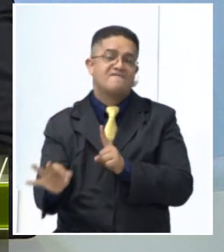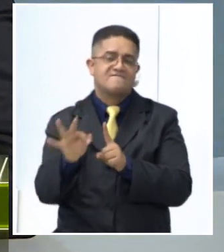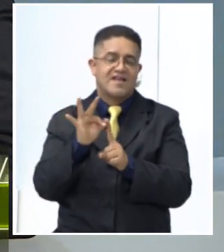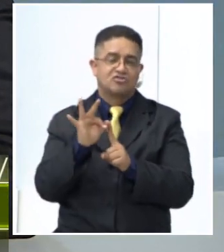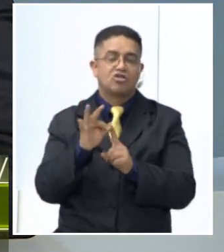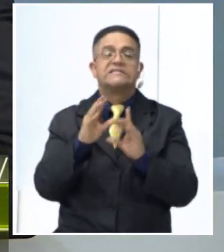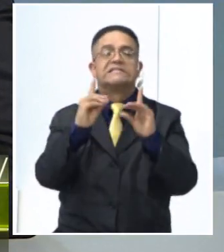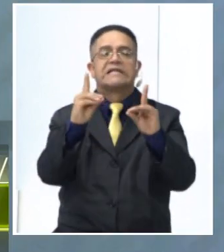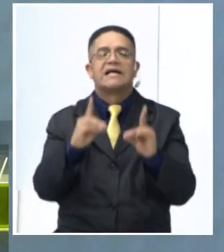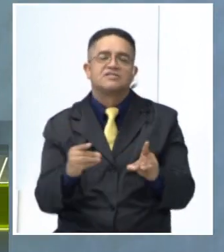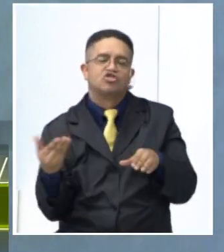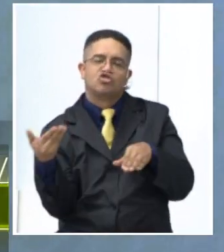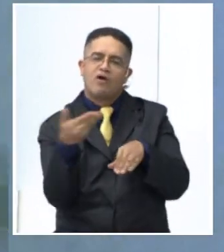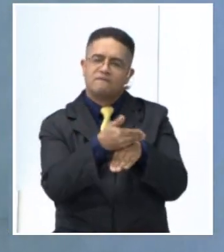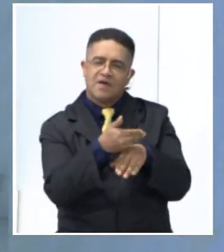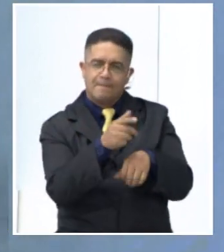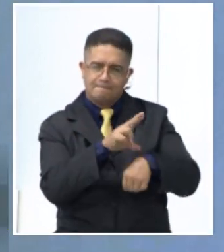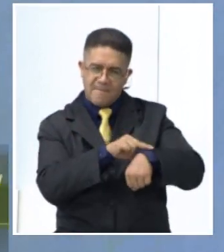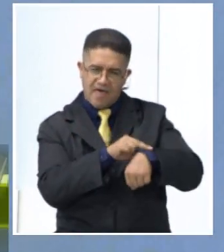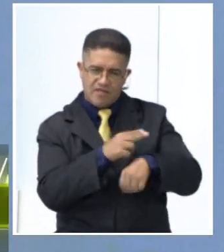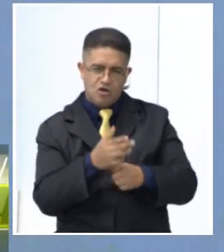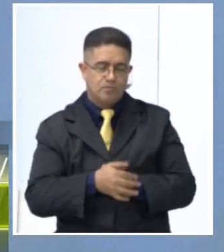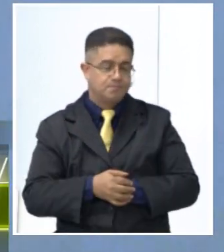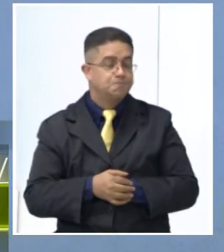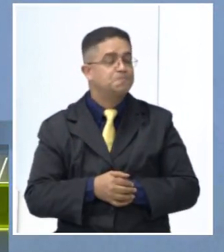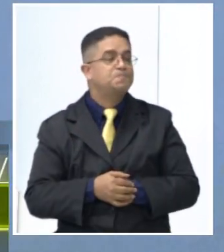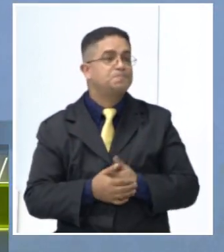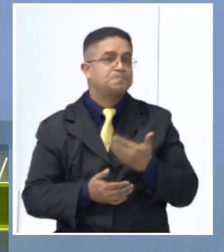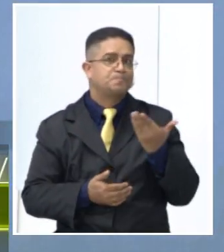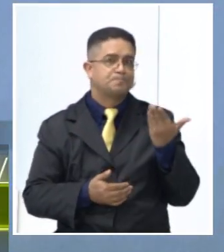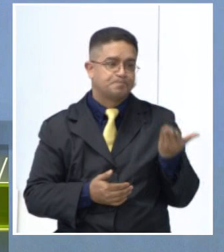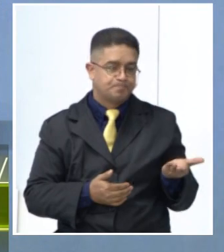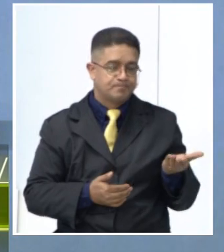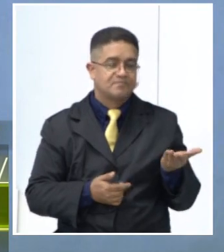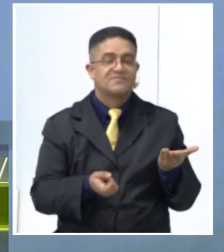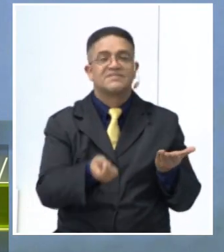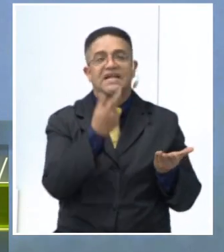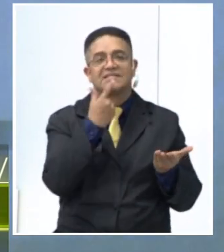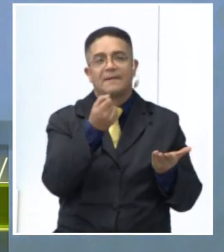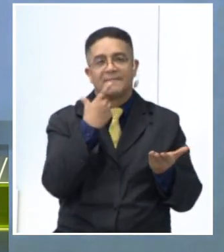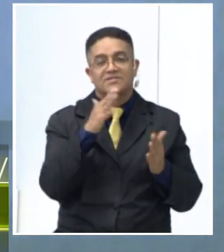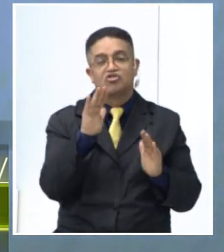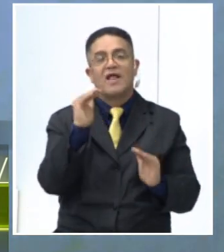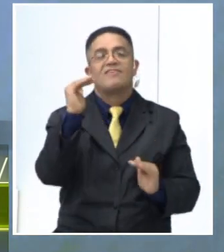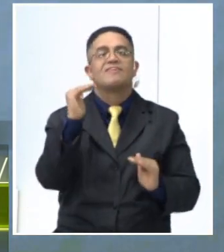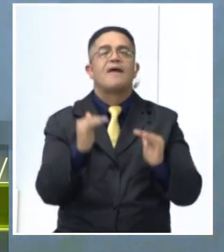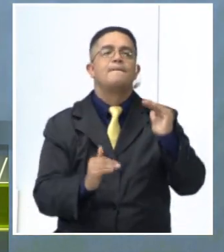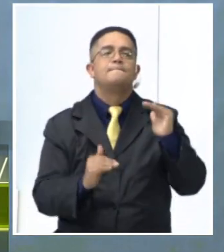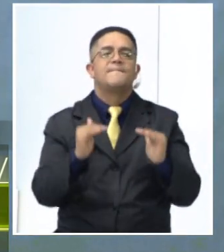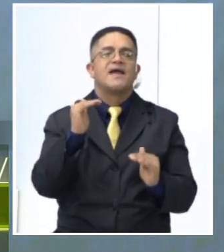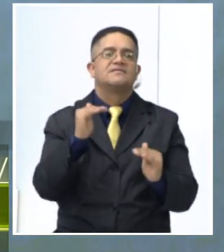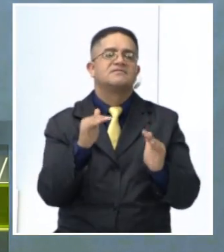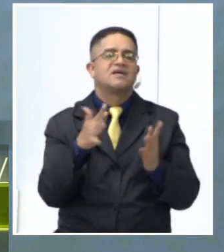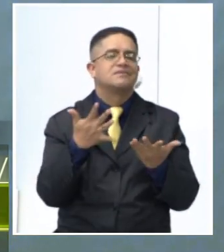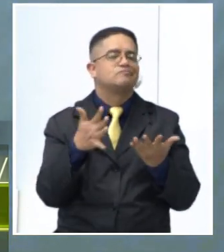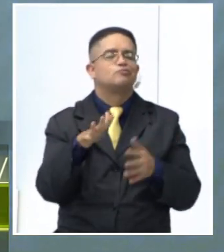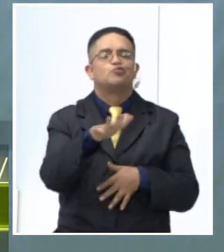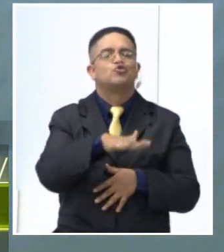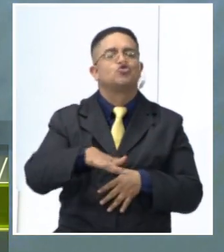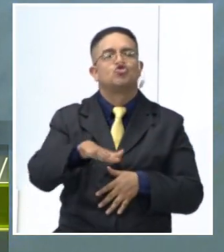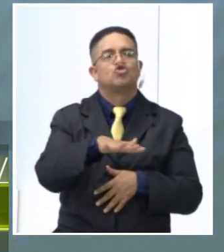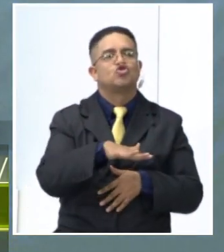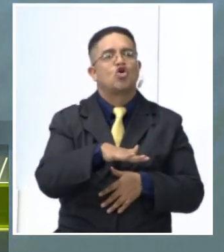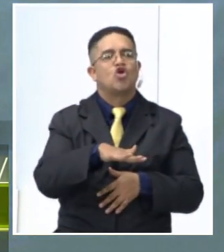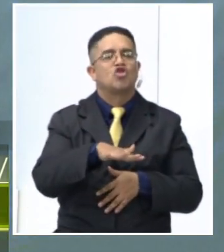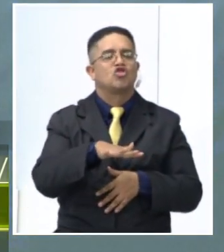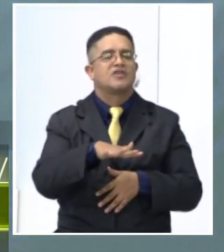de finalmente visitar al especialista? Ok. El tratamiento depende de dónde esté pues,